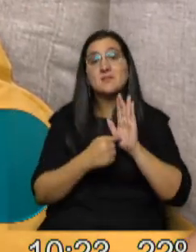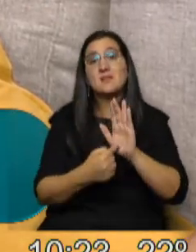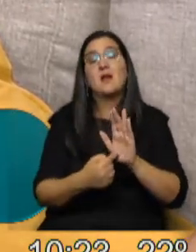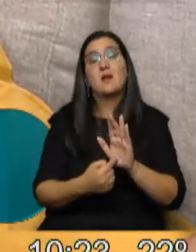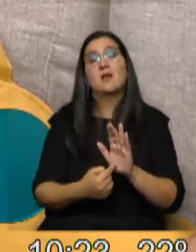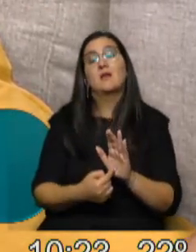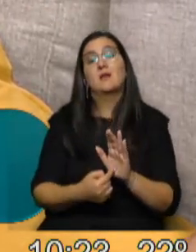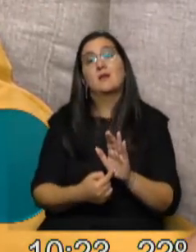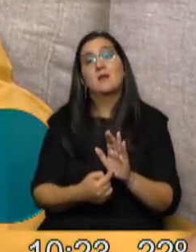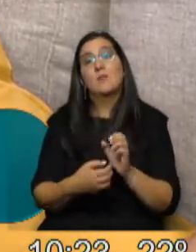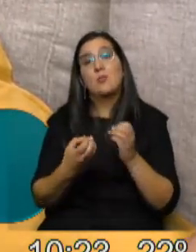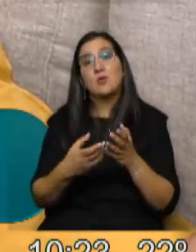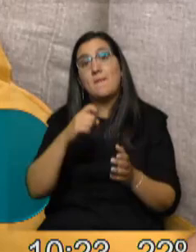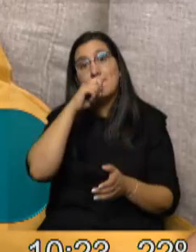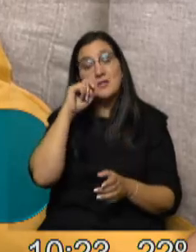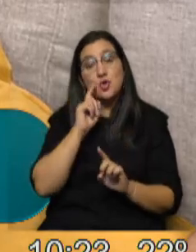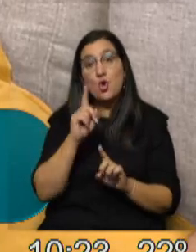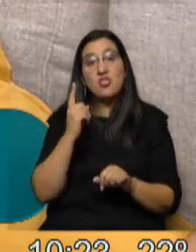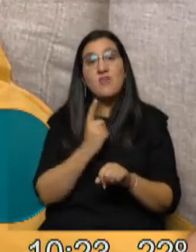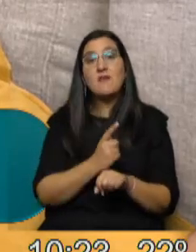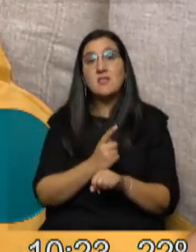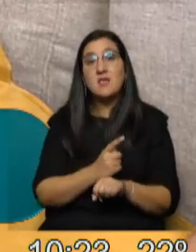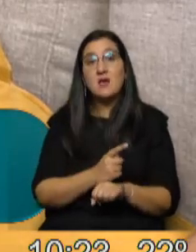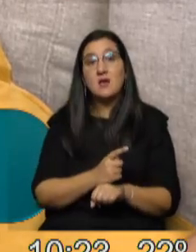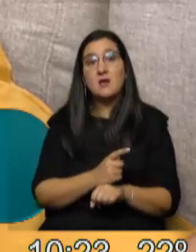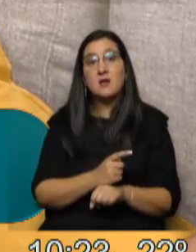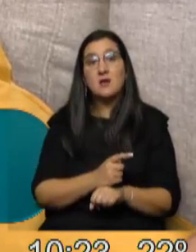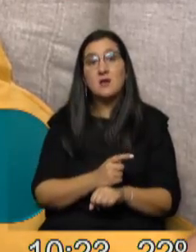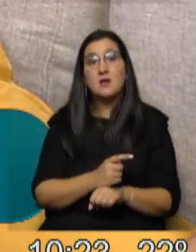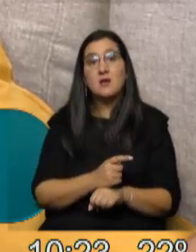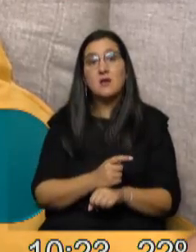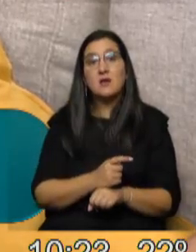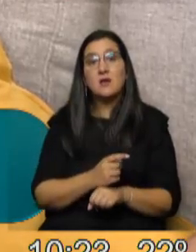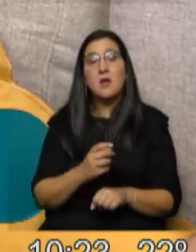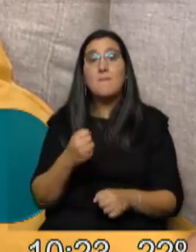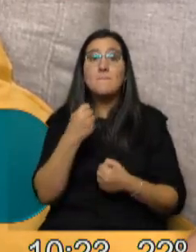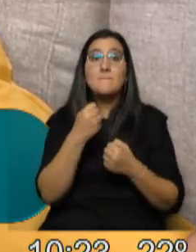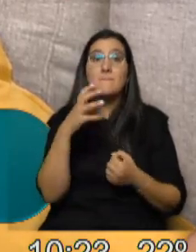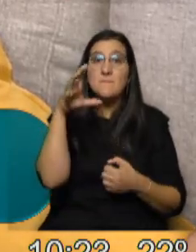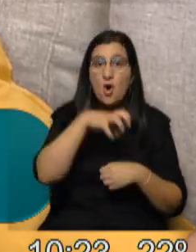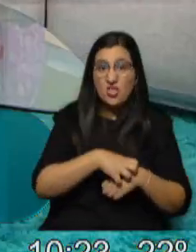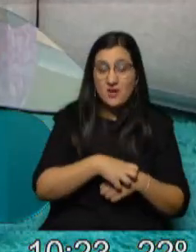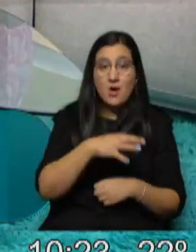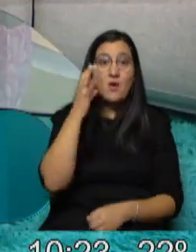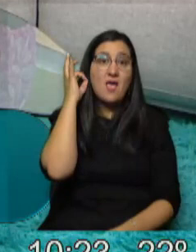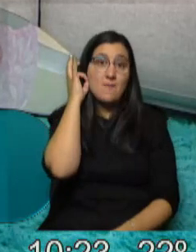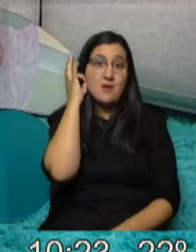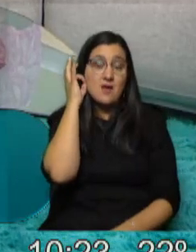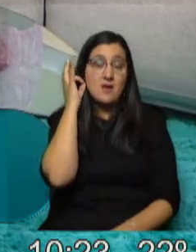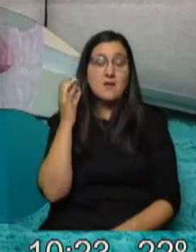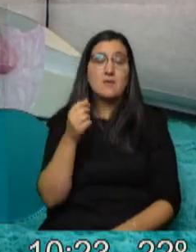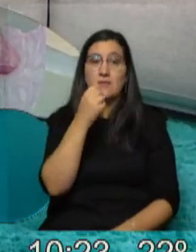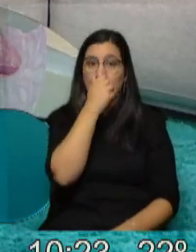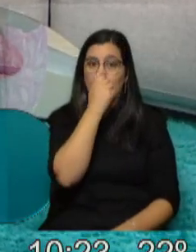porque un macho no debería, bajo ningún concepto, agarrarse a pelearse o tener conductas agresivas con una